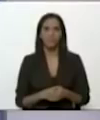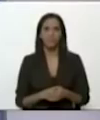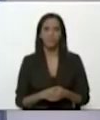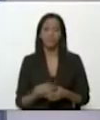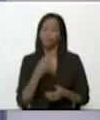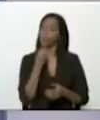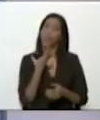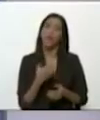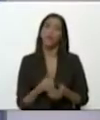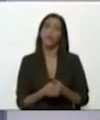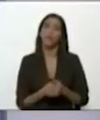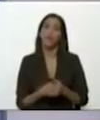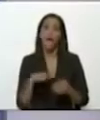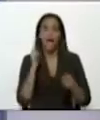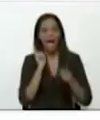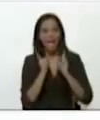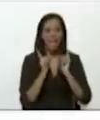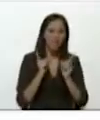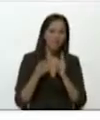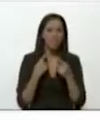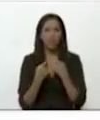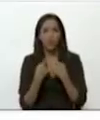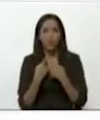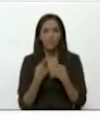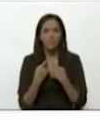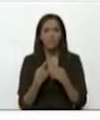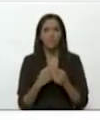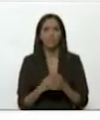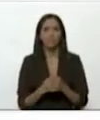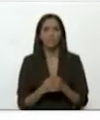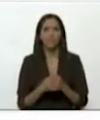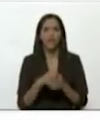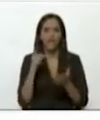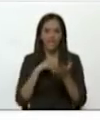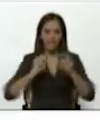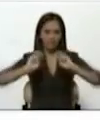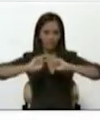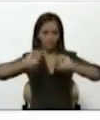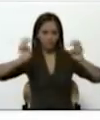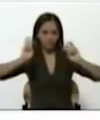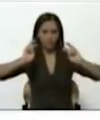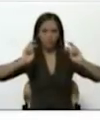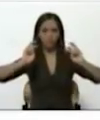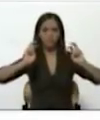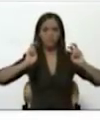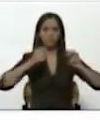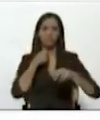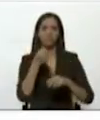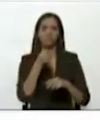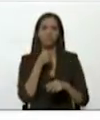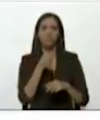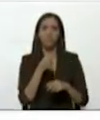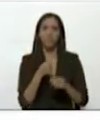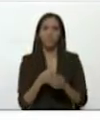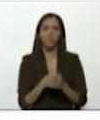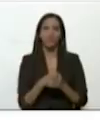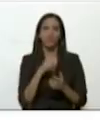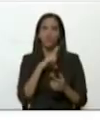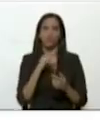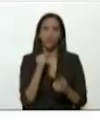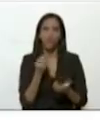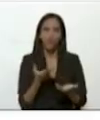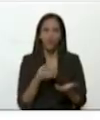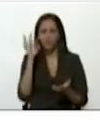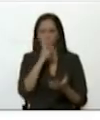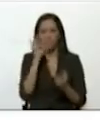Bueno, aquí hay algunas cositas. Ahí está el título de la entrevista, que es "No manchemos un esfuerzo gigante con un